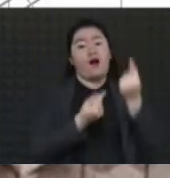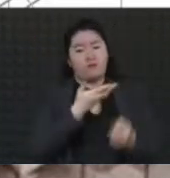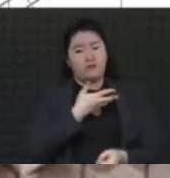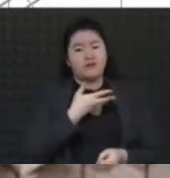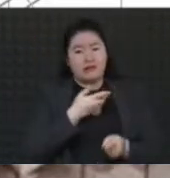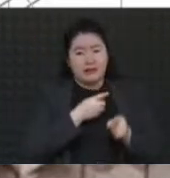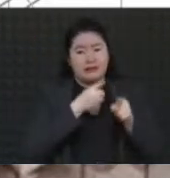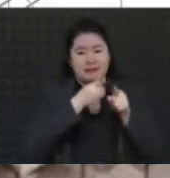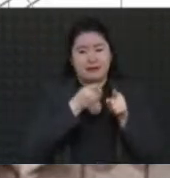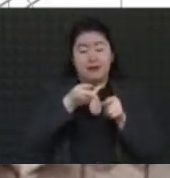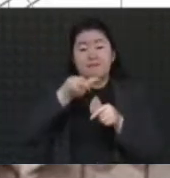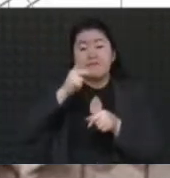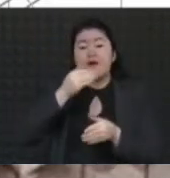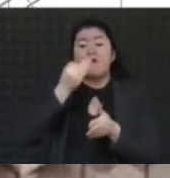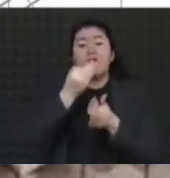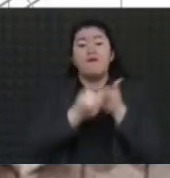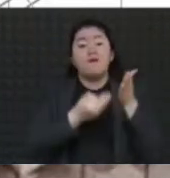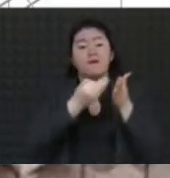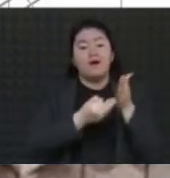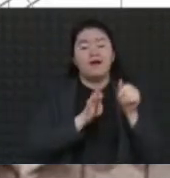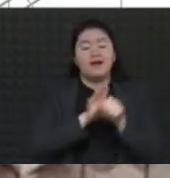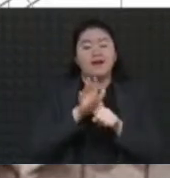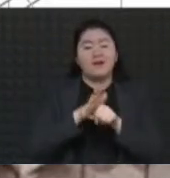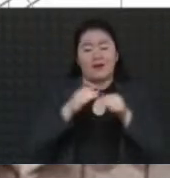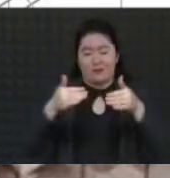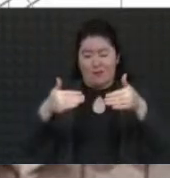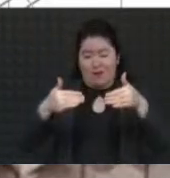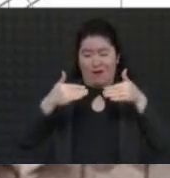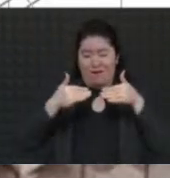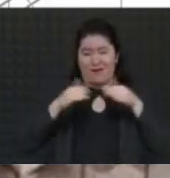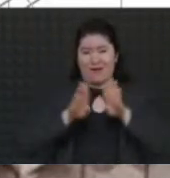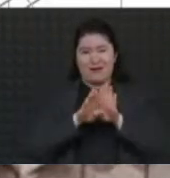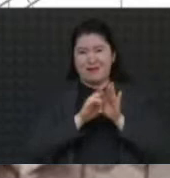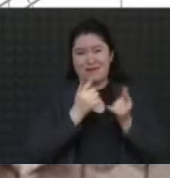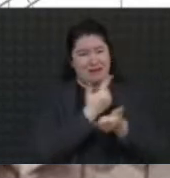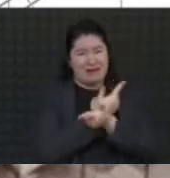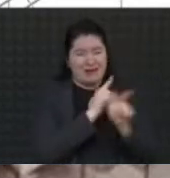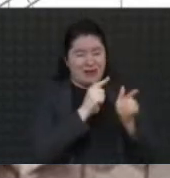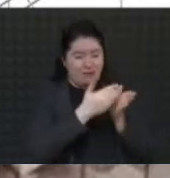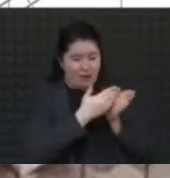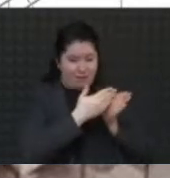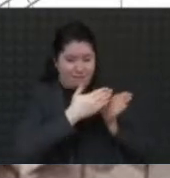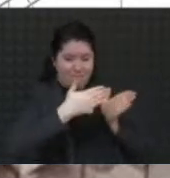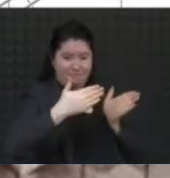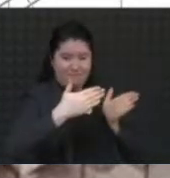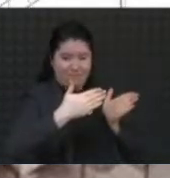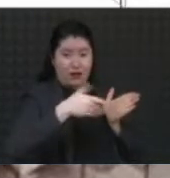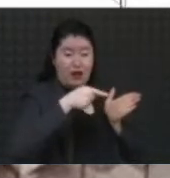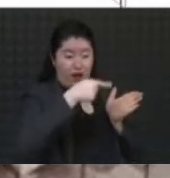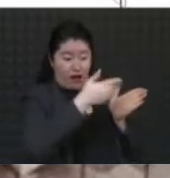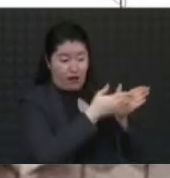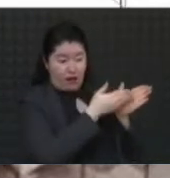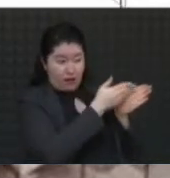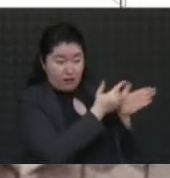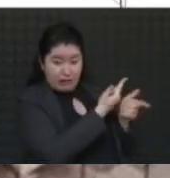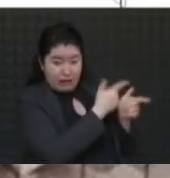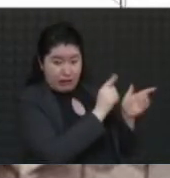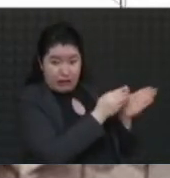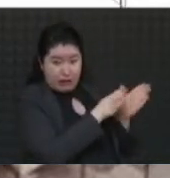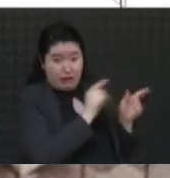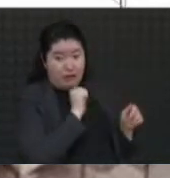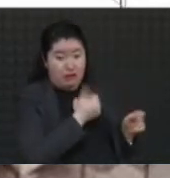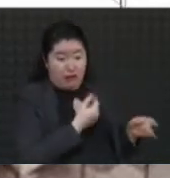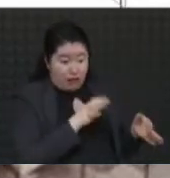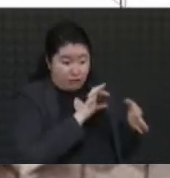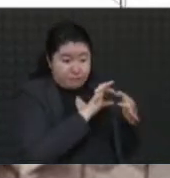tienen diafragmas en los voladizos, que son las alas, digamos, que quedan libres en los extremos. Adelante. Aquí